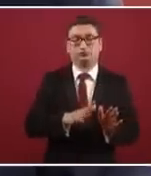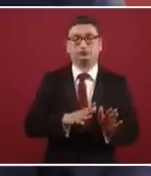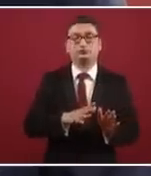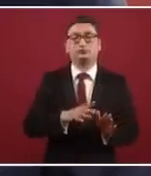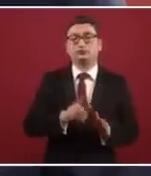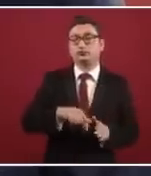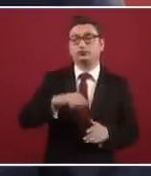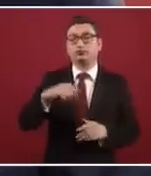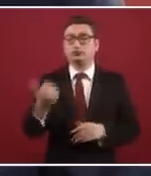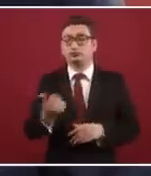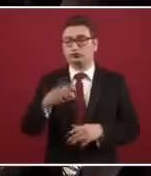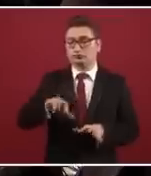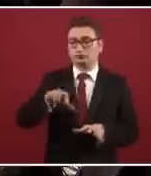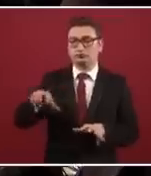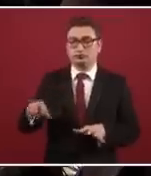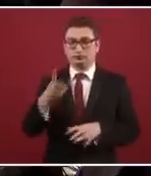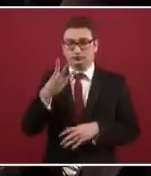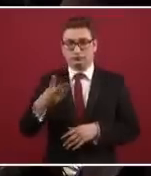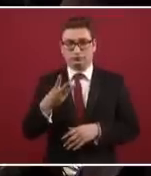las otras tres: